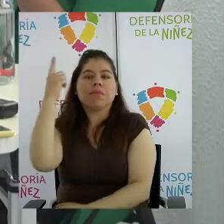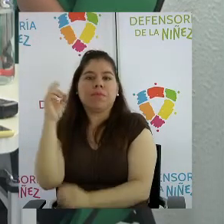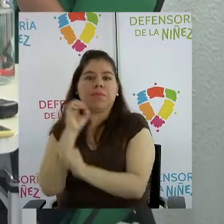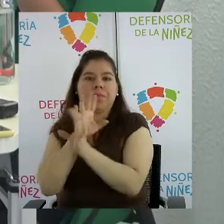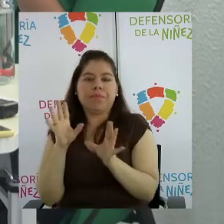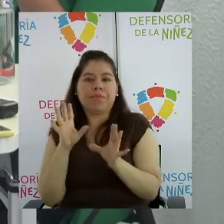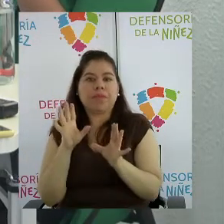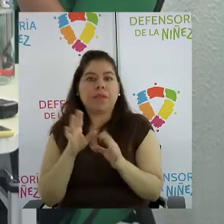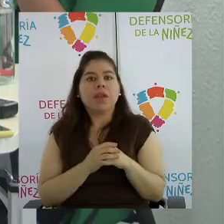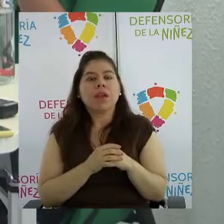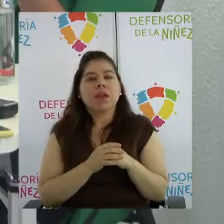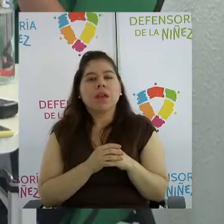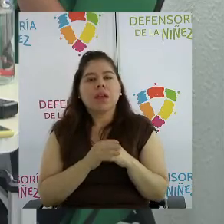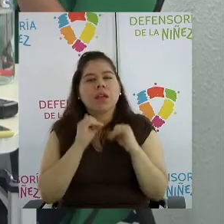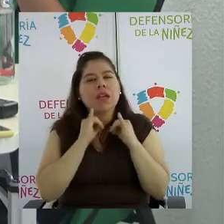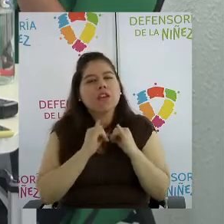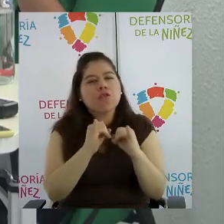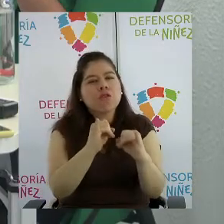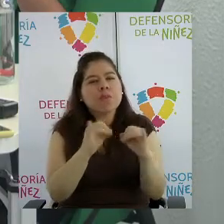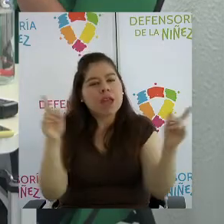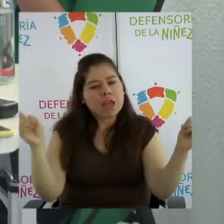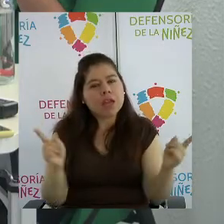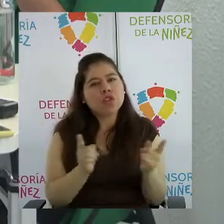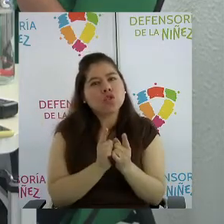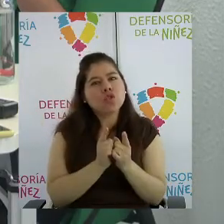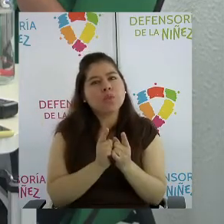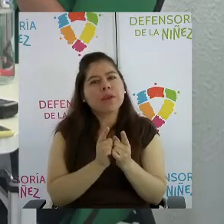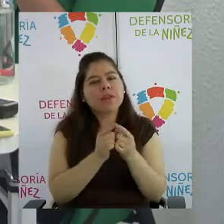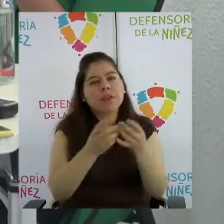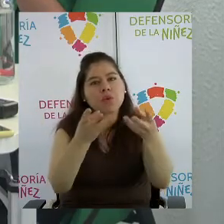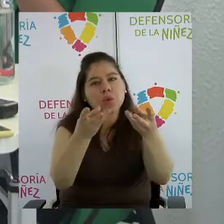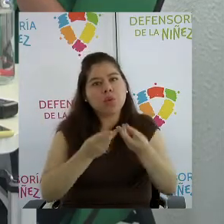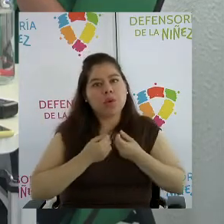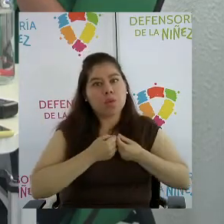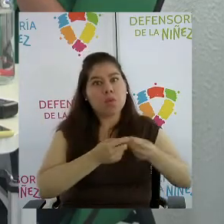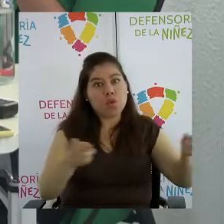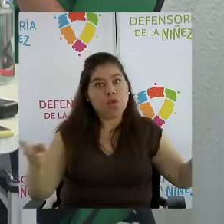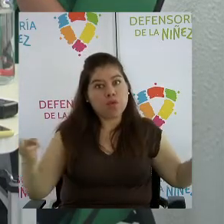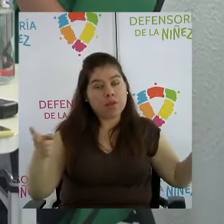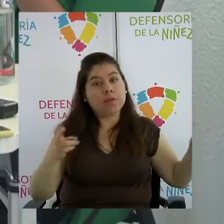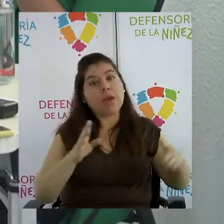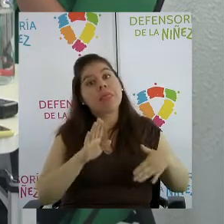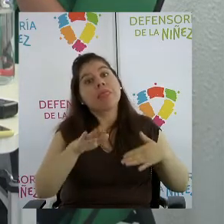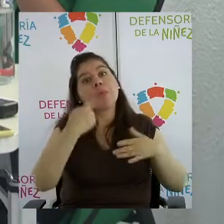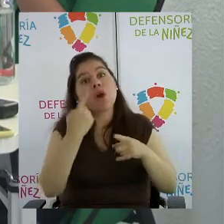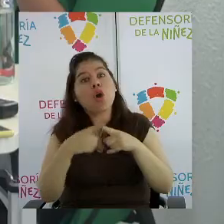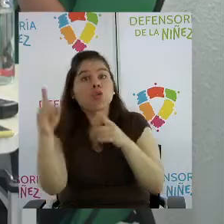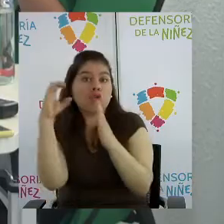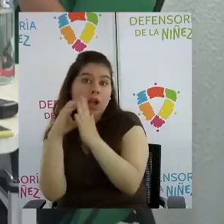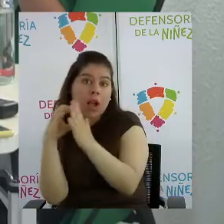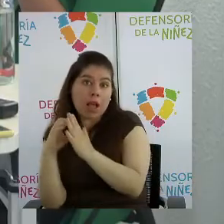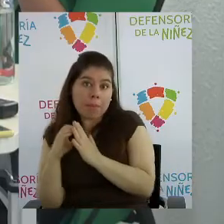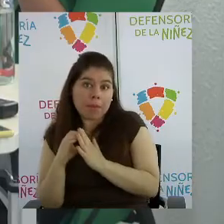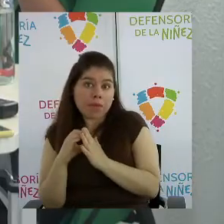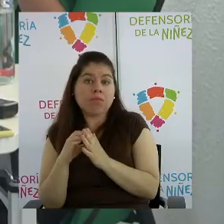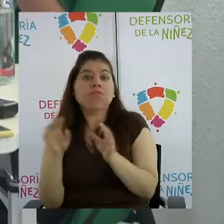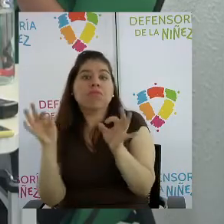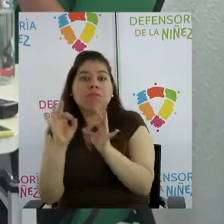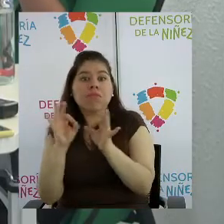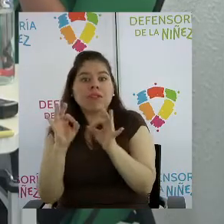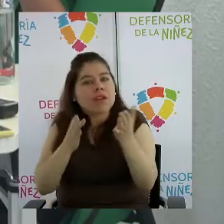composición, tiene el primer término el resumen ejecutivo de la cuenta pública, para luego desarrollarse en capítulos que se asocian al nacimiento de